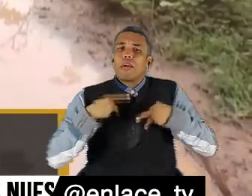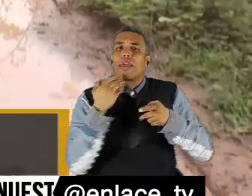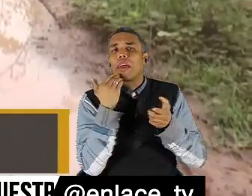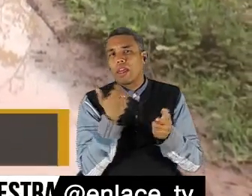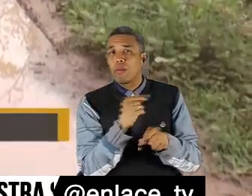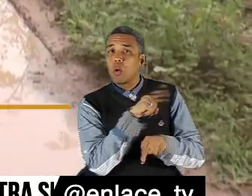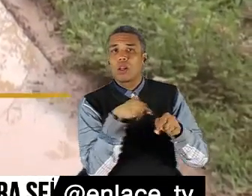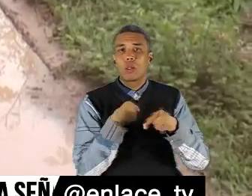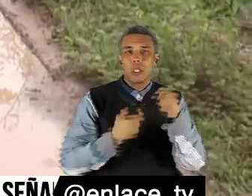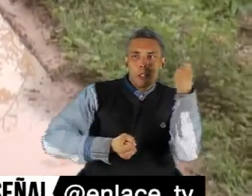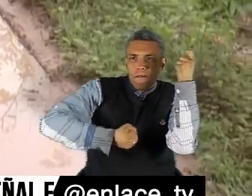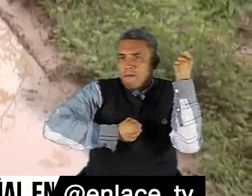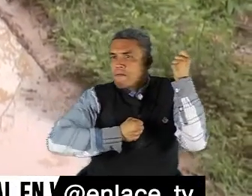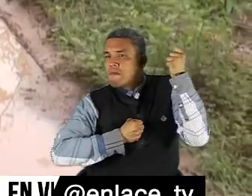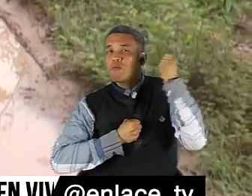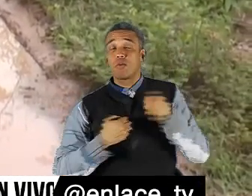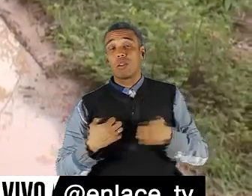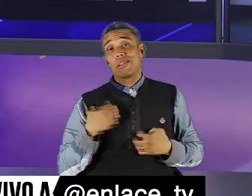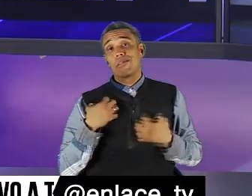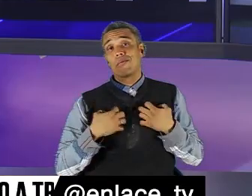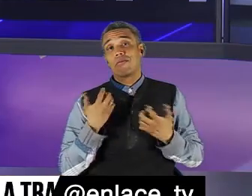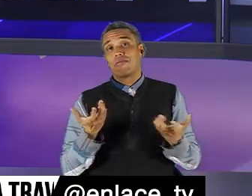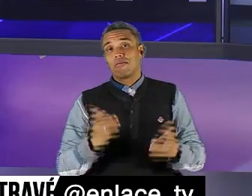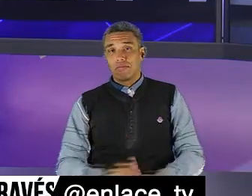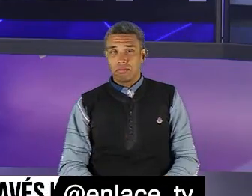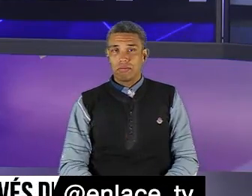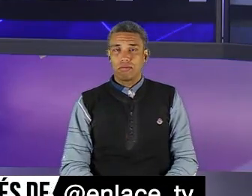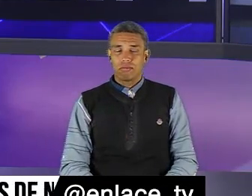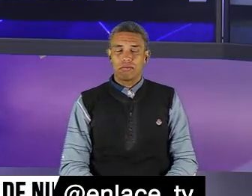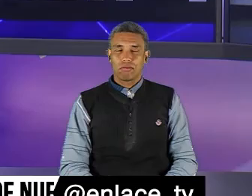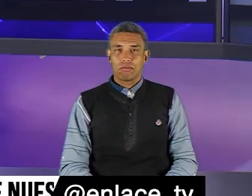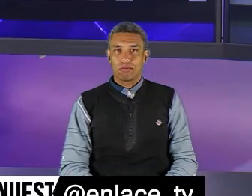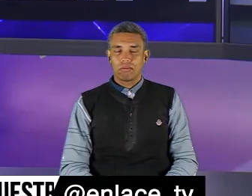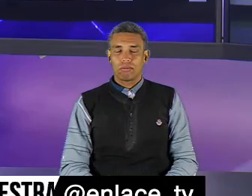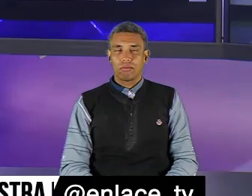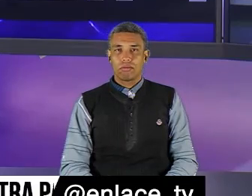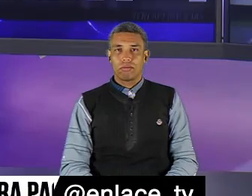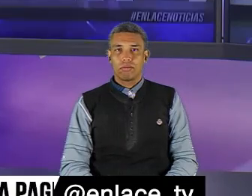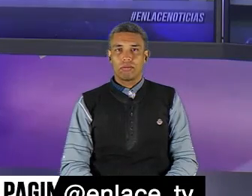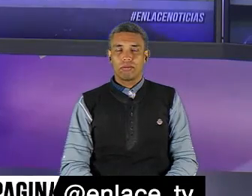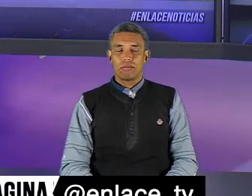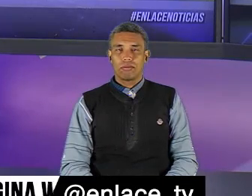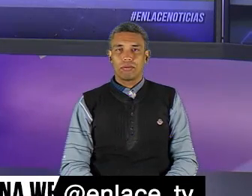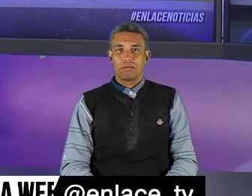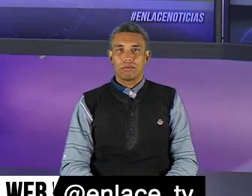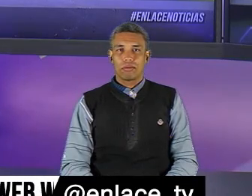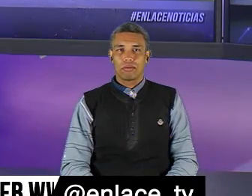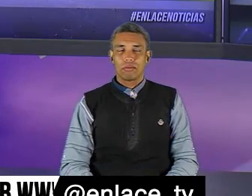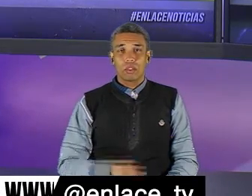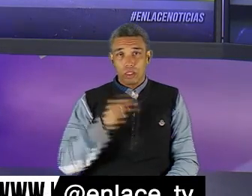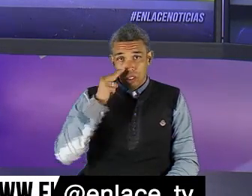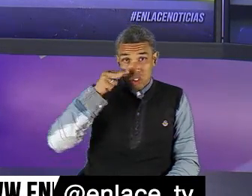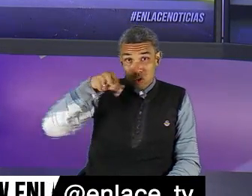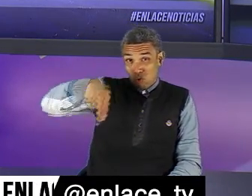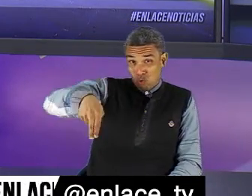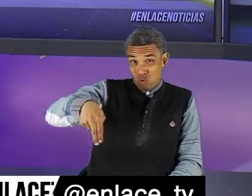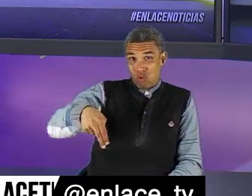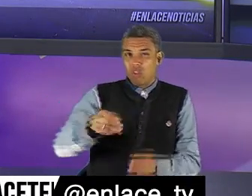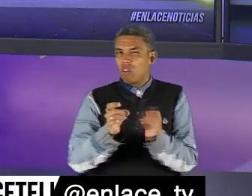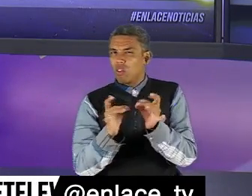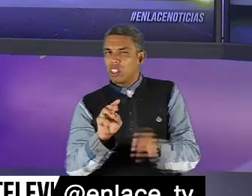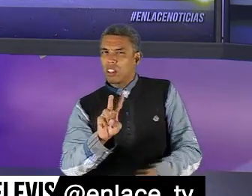quieren adueñarse de sus territorios. Y para el próximo 28 de junio está citada la Asamblea General